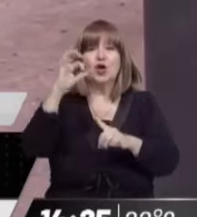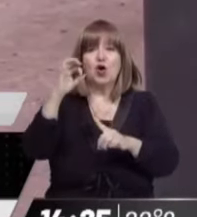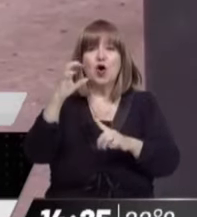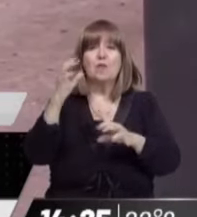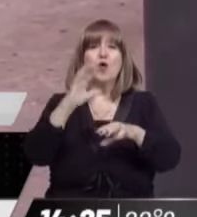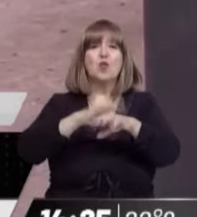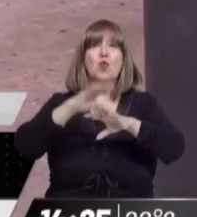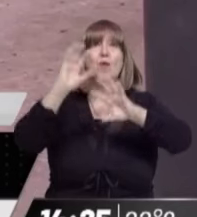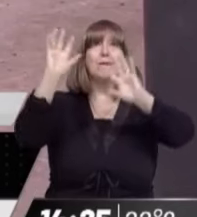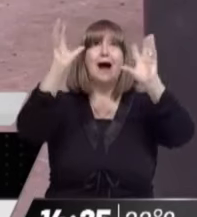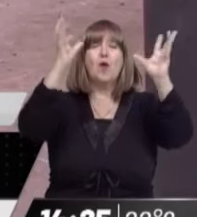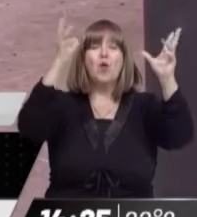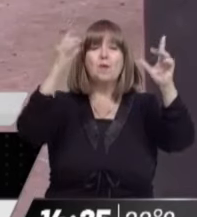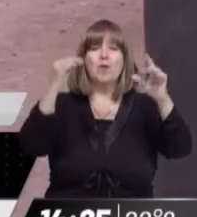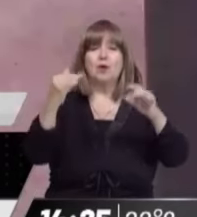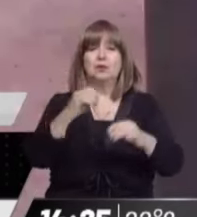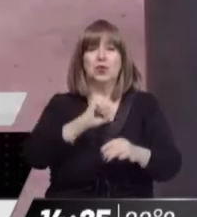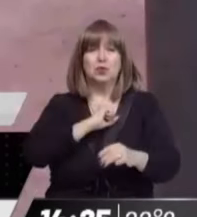este humo.